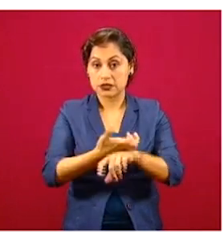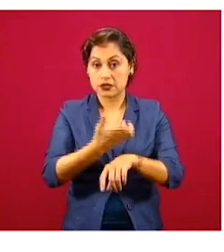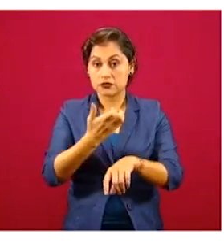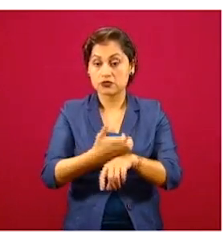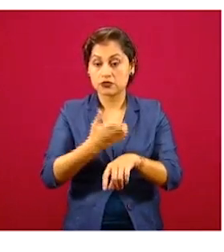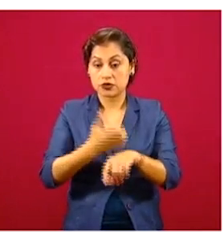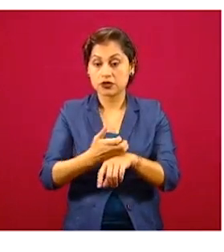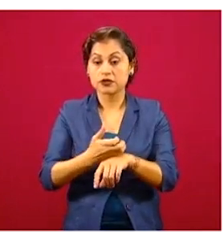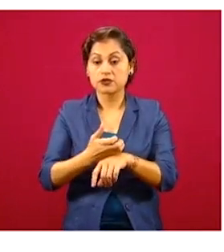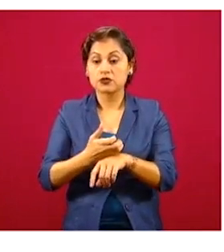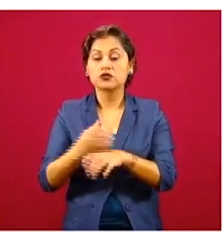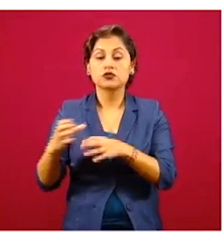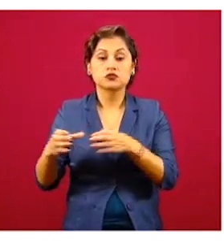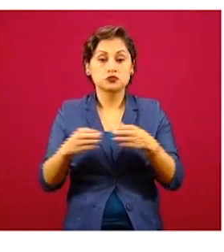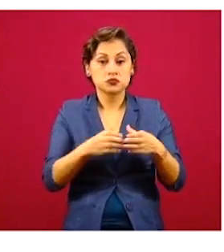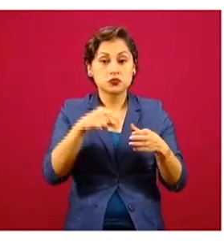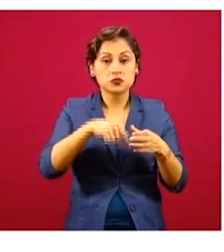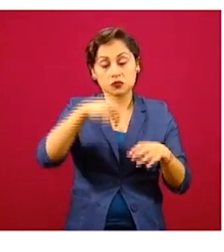de connacionales son